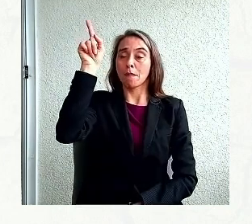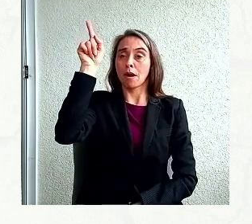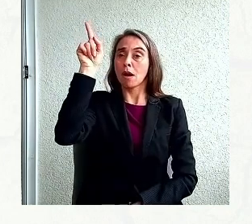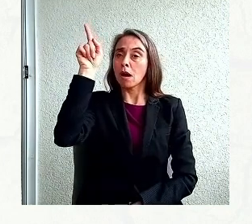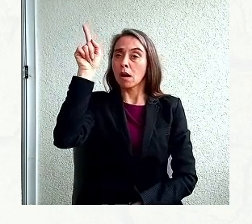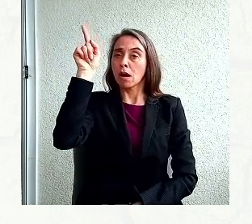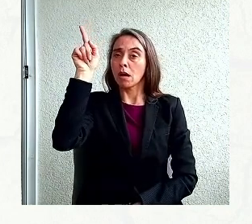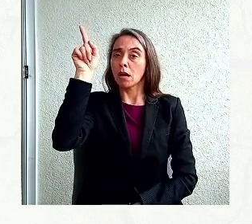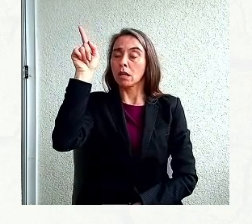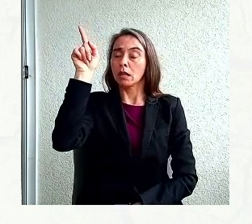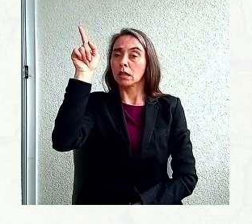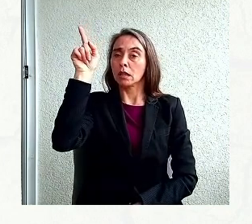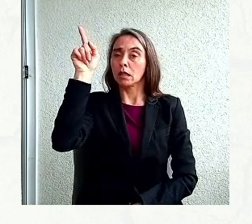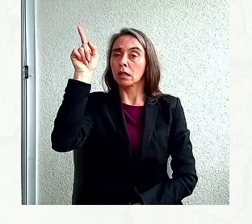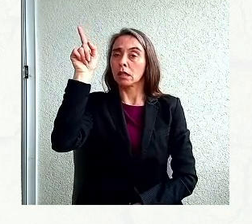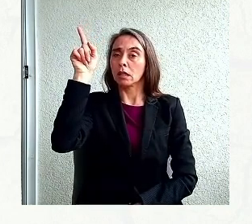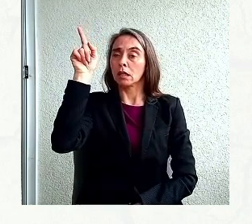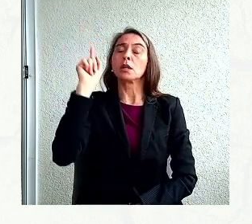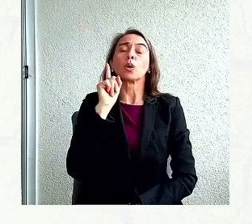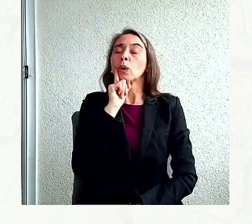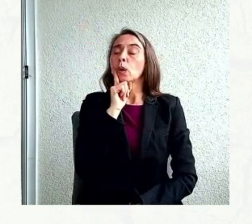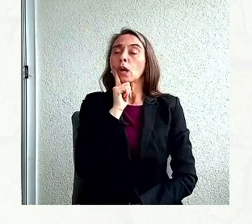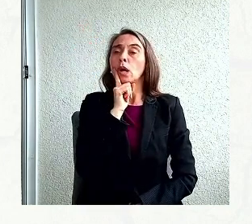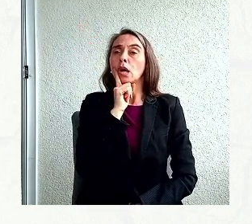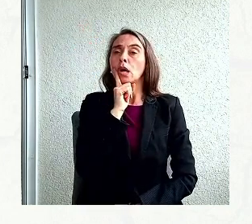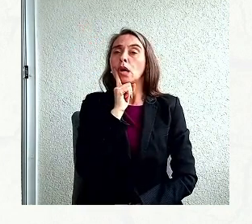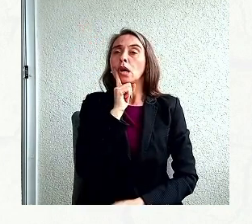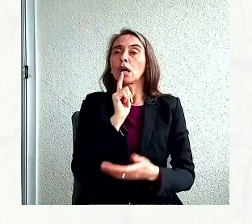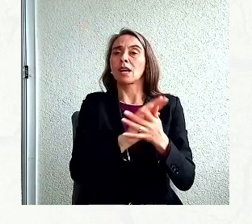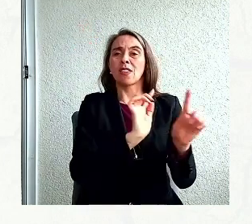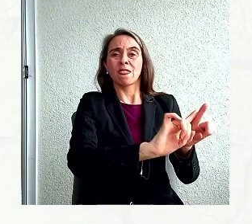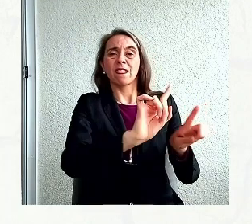tiene todo campo de ciencia, ingeniería, ciencias sociales.